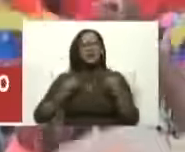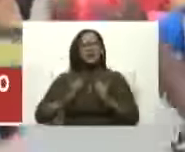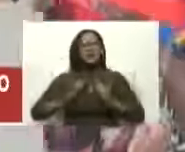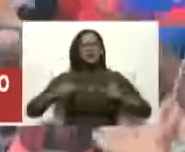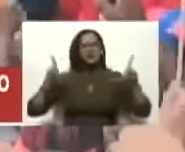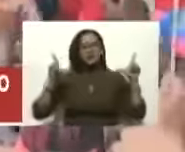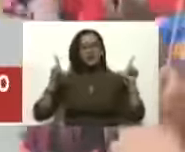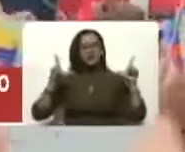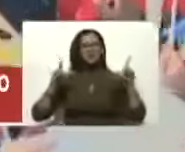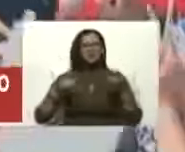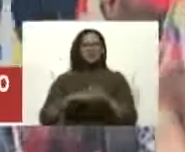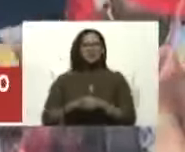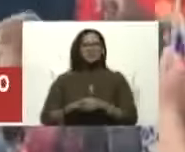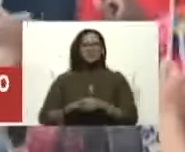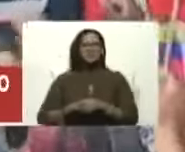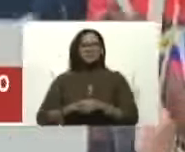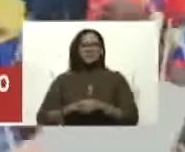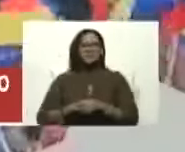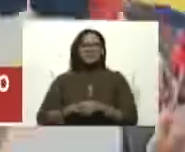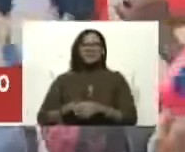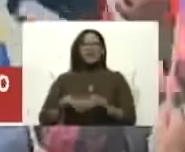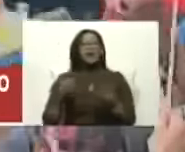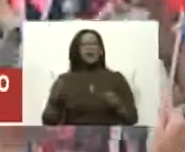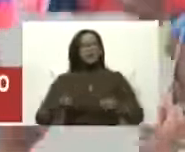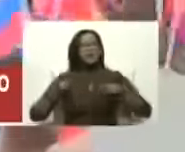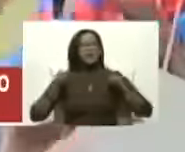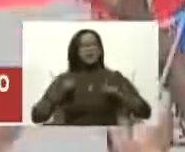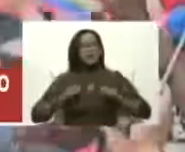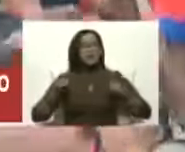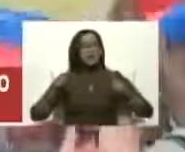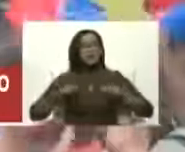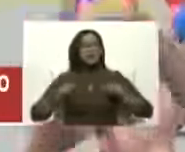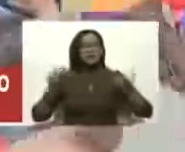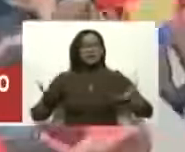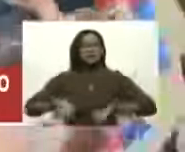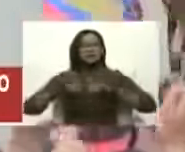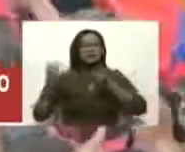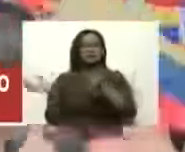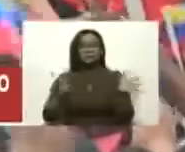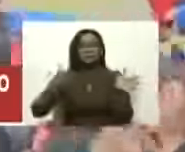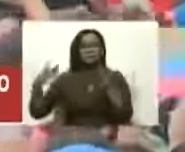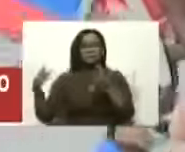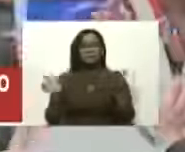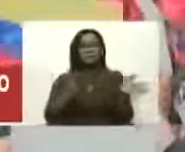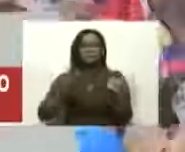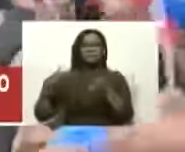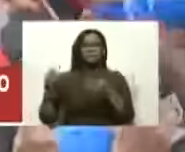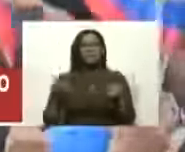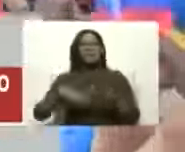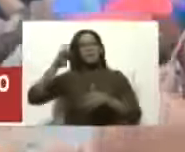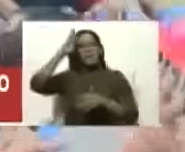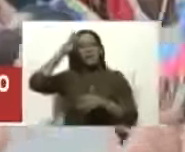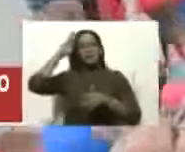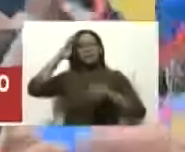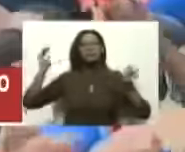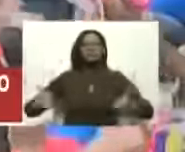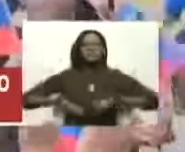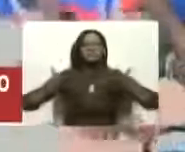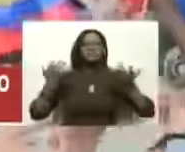la libertad. Avivan las candelas el viento marinés, avivan